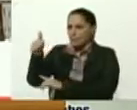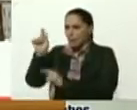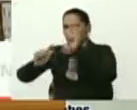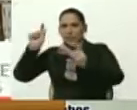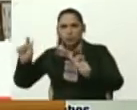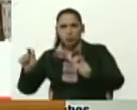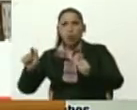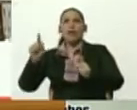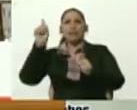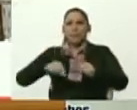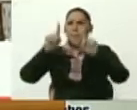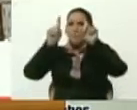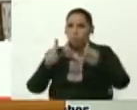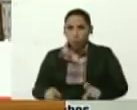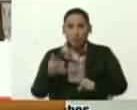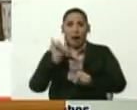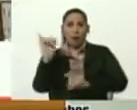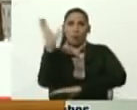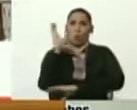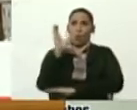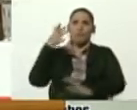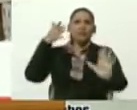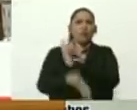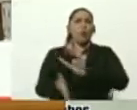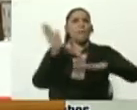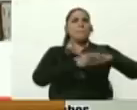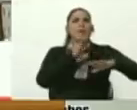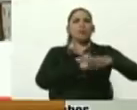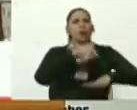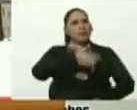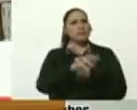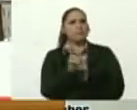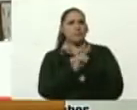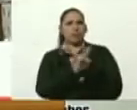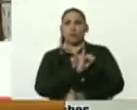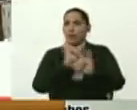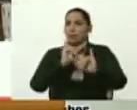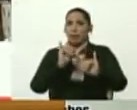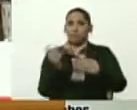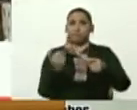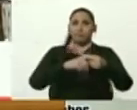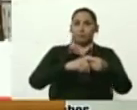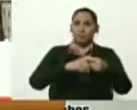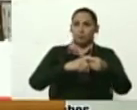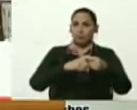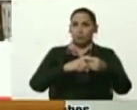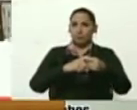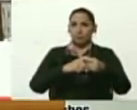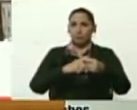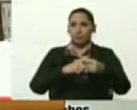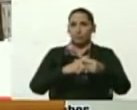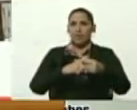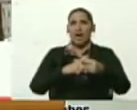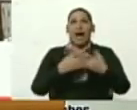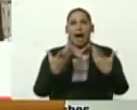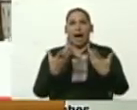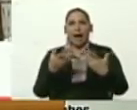indicios y evidencias que ellos tienen allá sobre estos hechos, que ya son parte de la